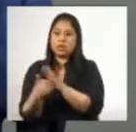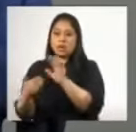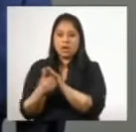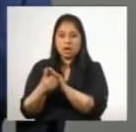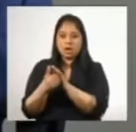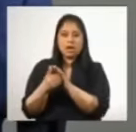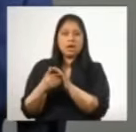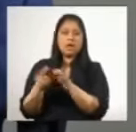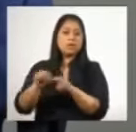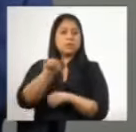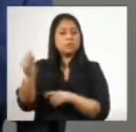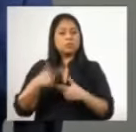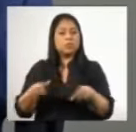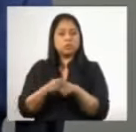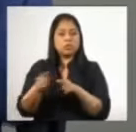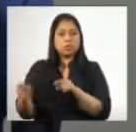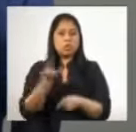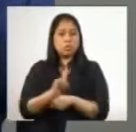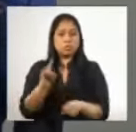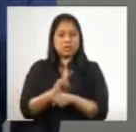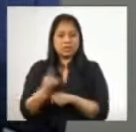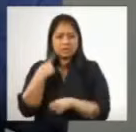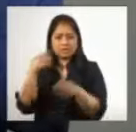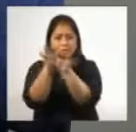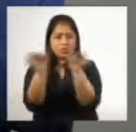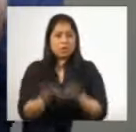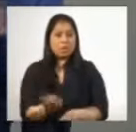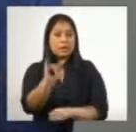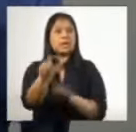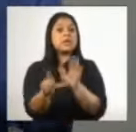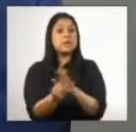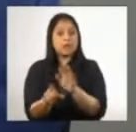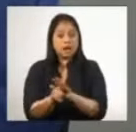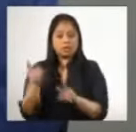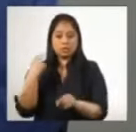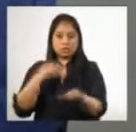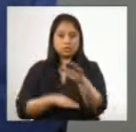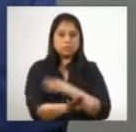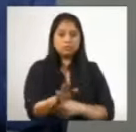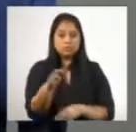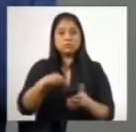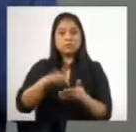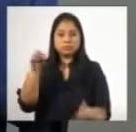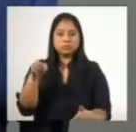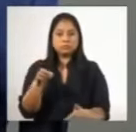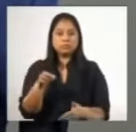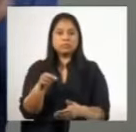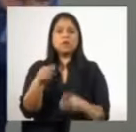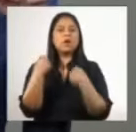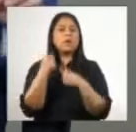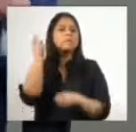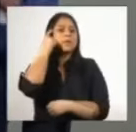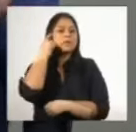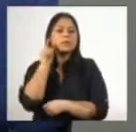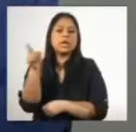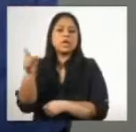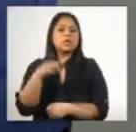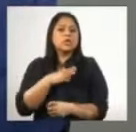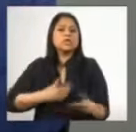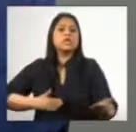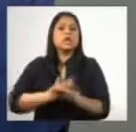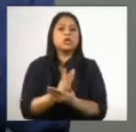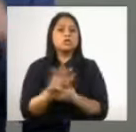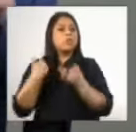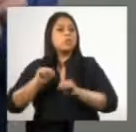está utilizando métodos ilegales para ingresar a este país crea que tiene el derecho de venir